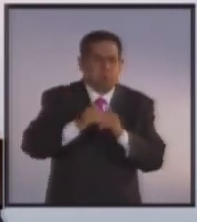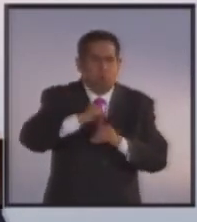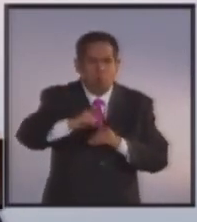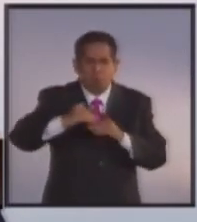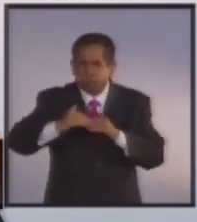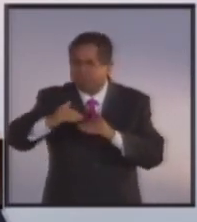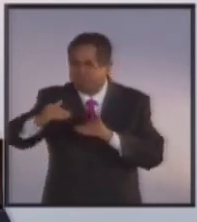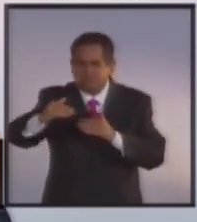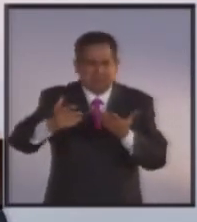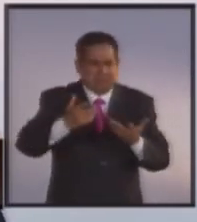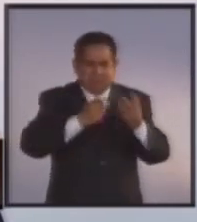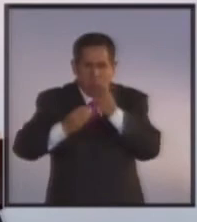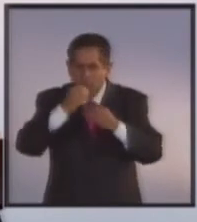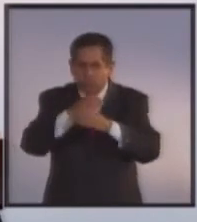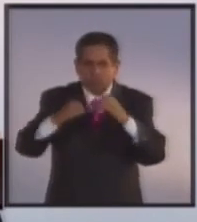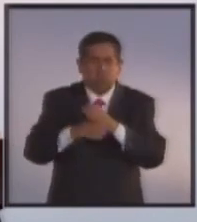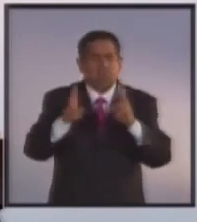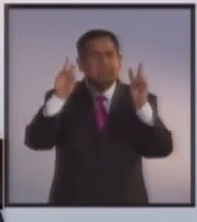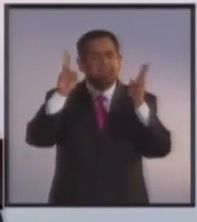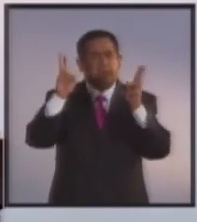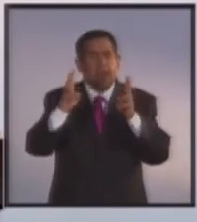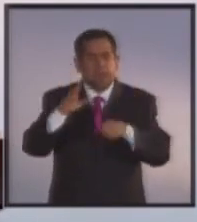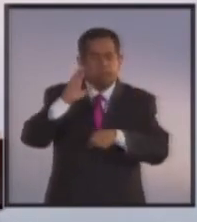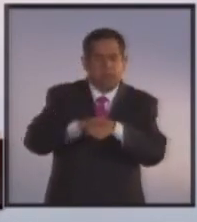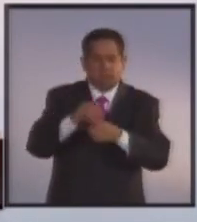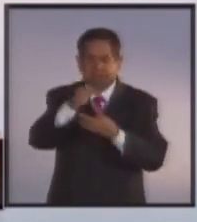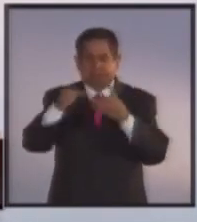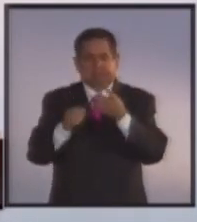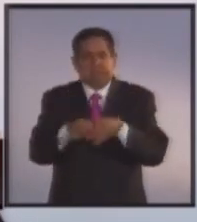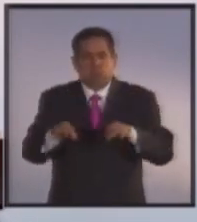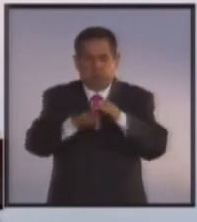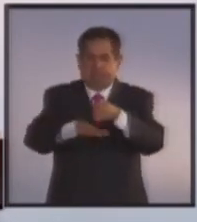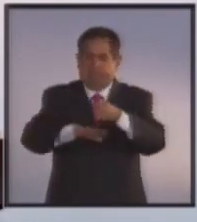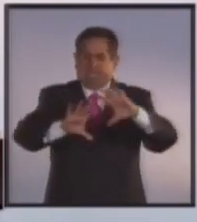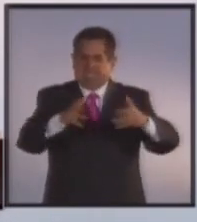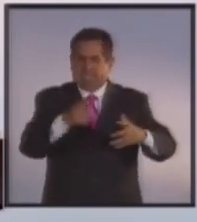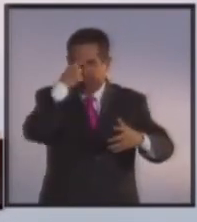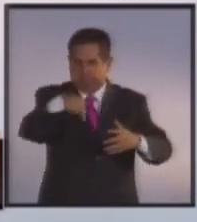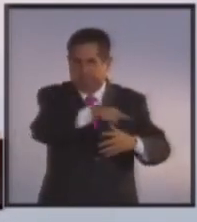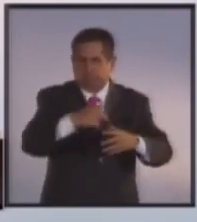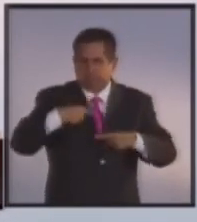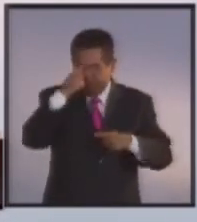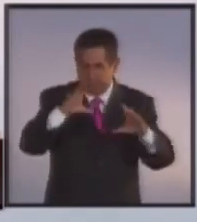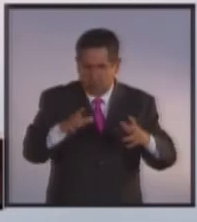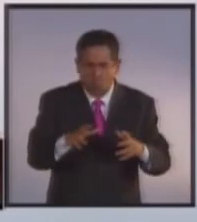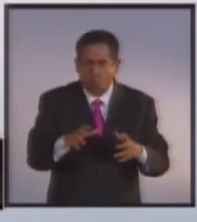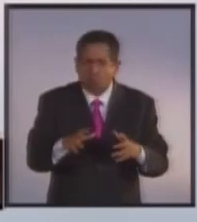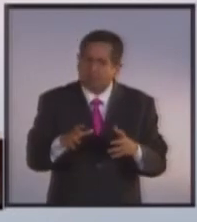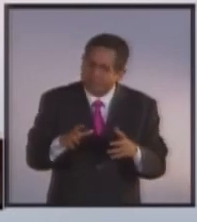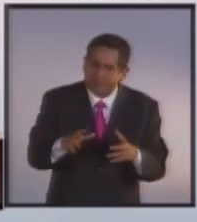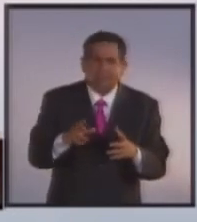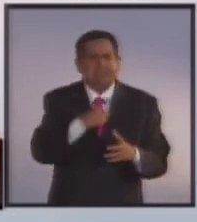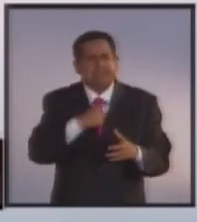precios de los productos alimentarios de la canasta básica de los mexicanos. Y para ello, insisto, hay que alentar